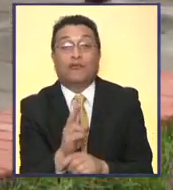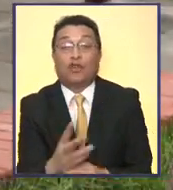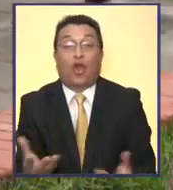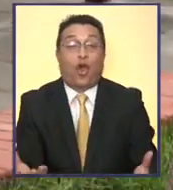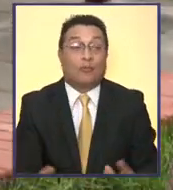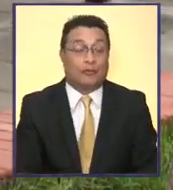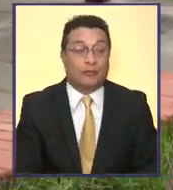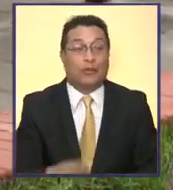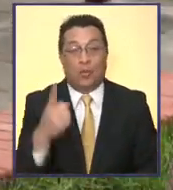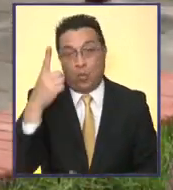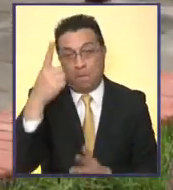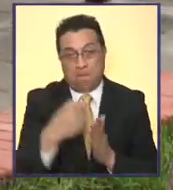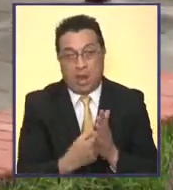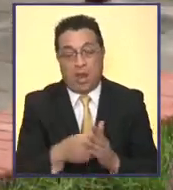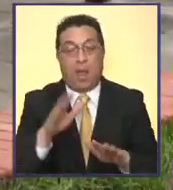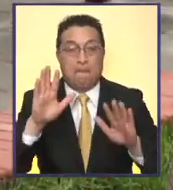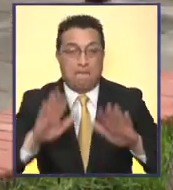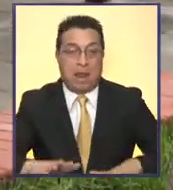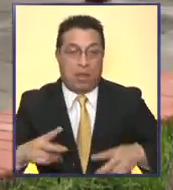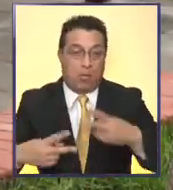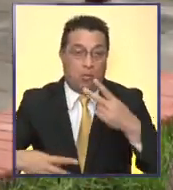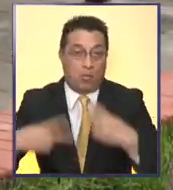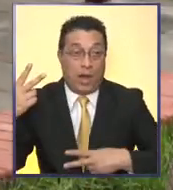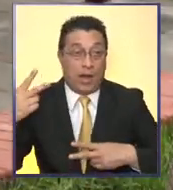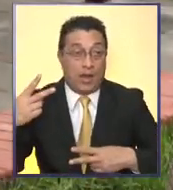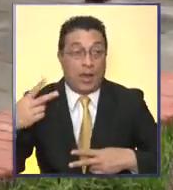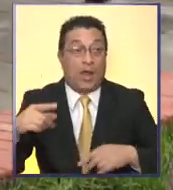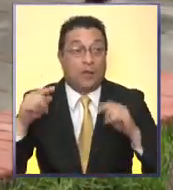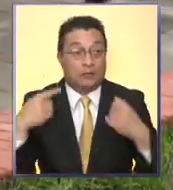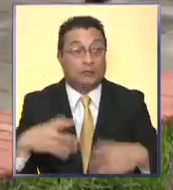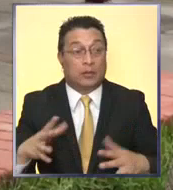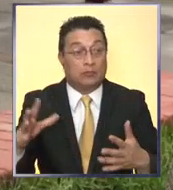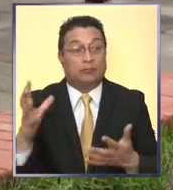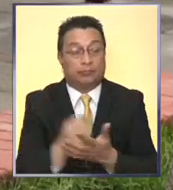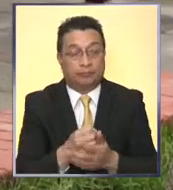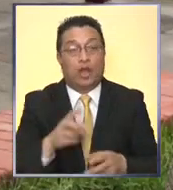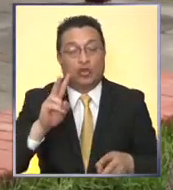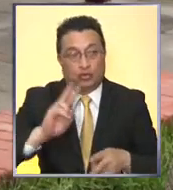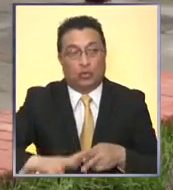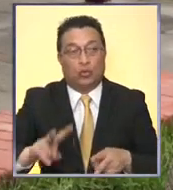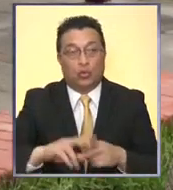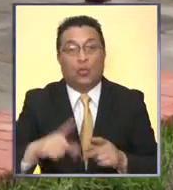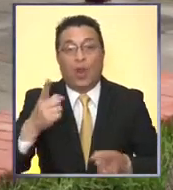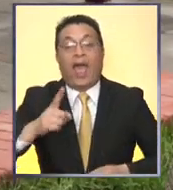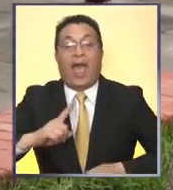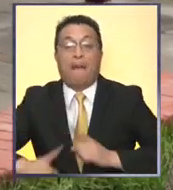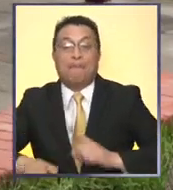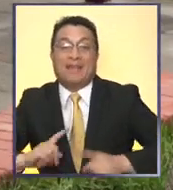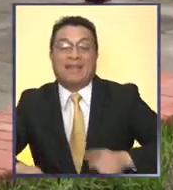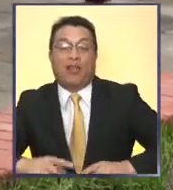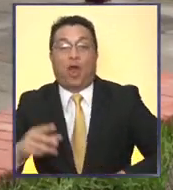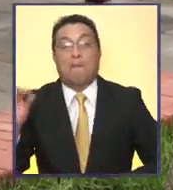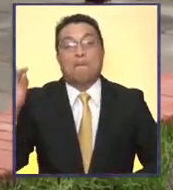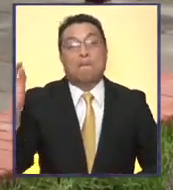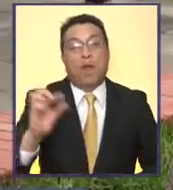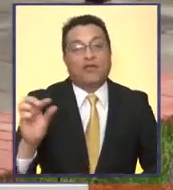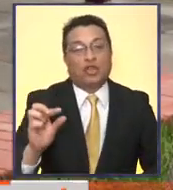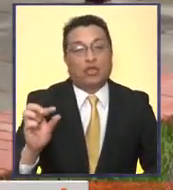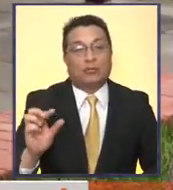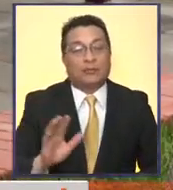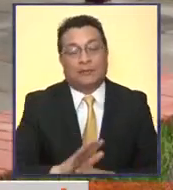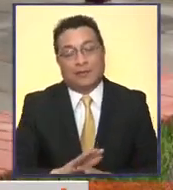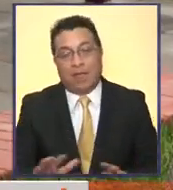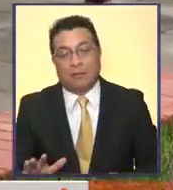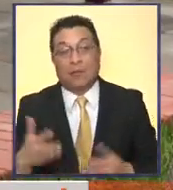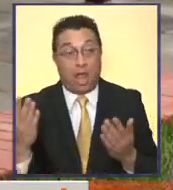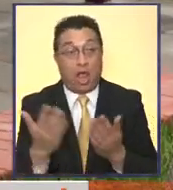mes en paro y con el que lograron la solución de que tuviéramos un administrador provisional, pero ya hay nada más. El colegio igual